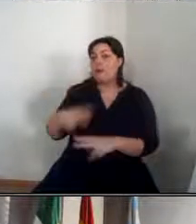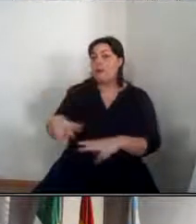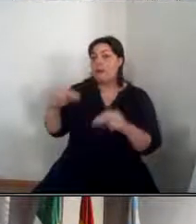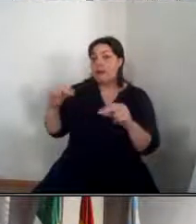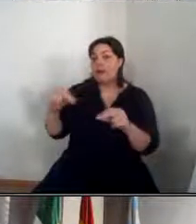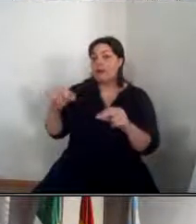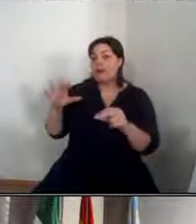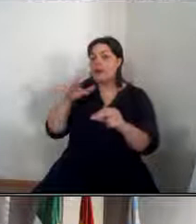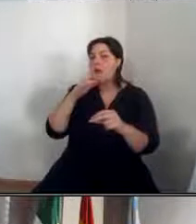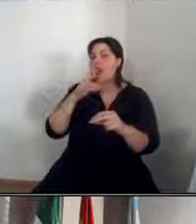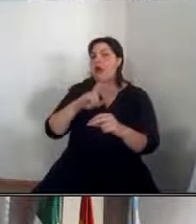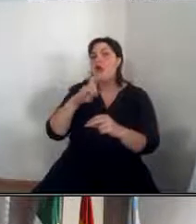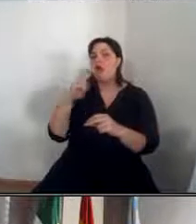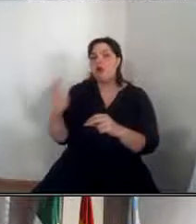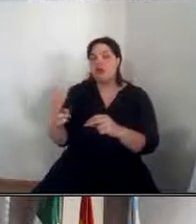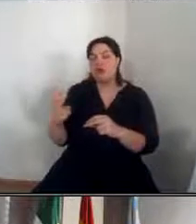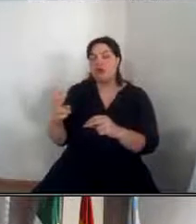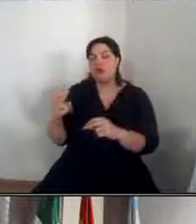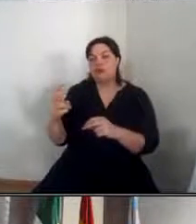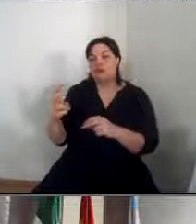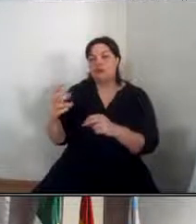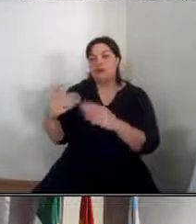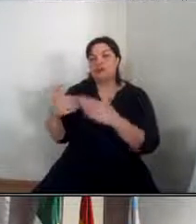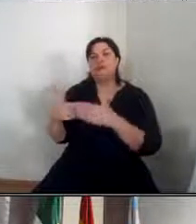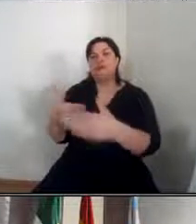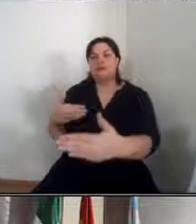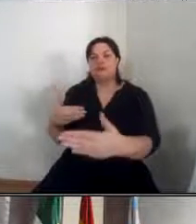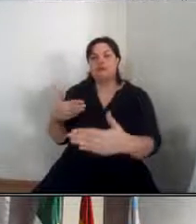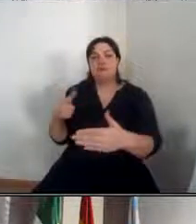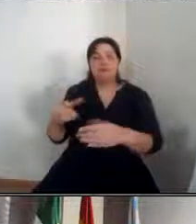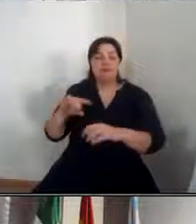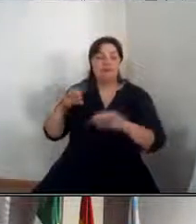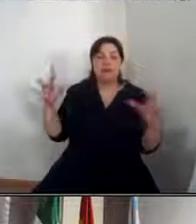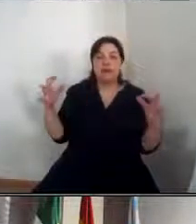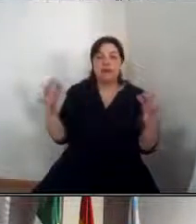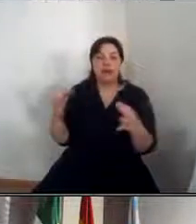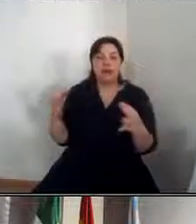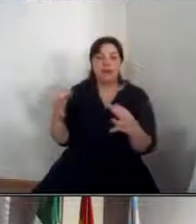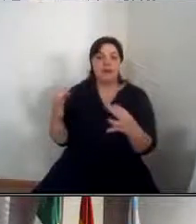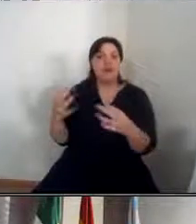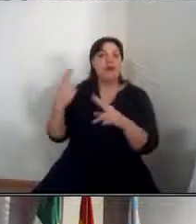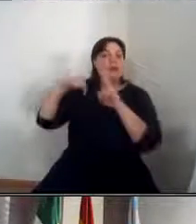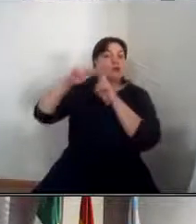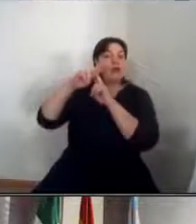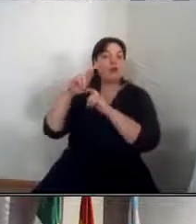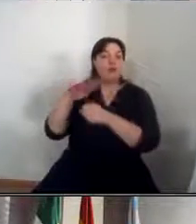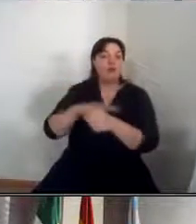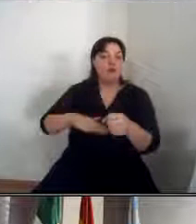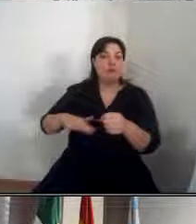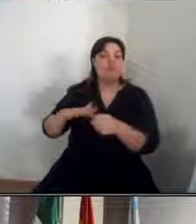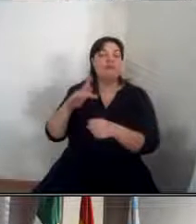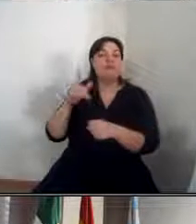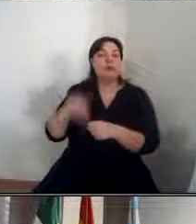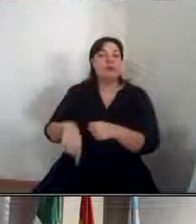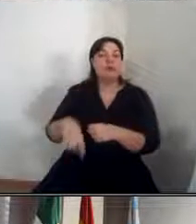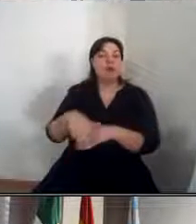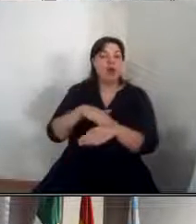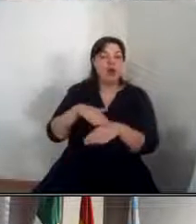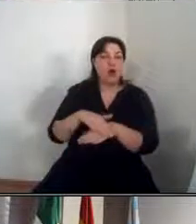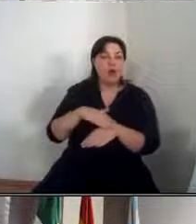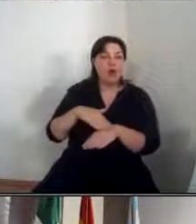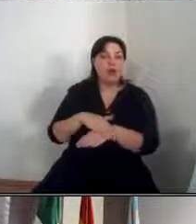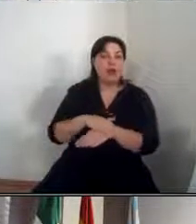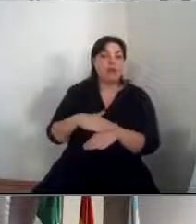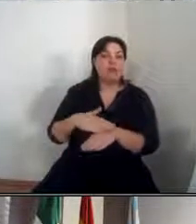comienza otro periodo donde, por supuesto, lo que son las diputaciones provinciales, lo que son los gobiernos